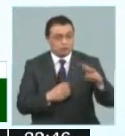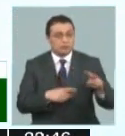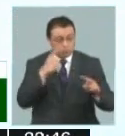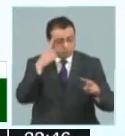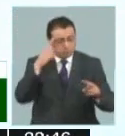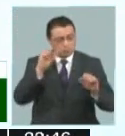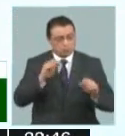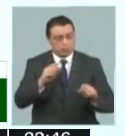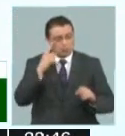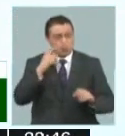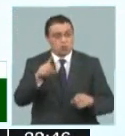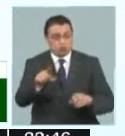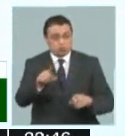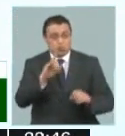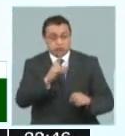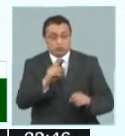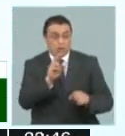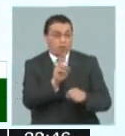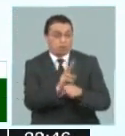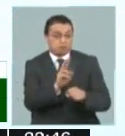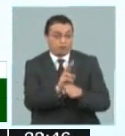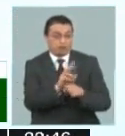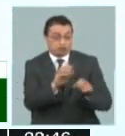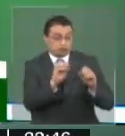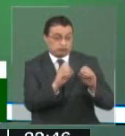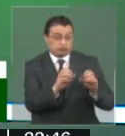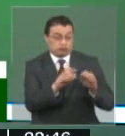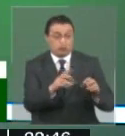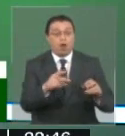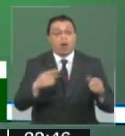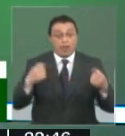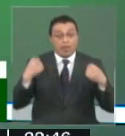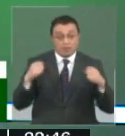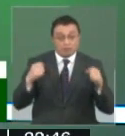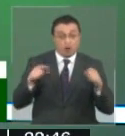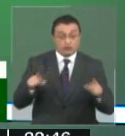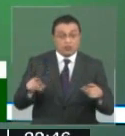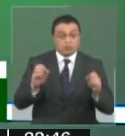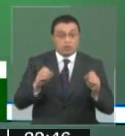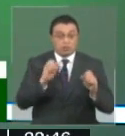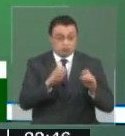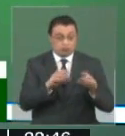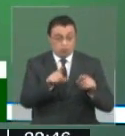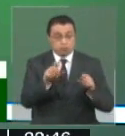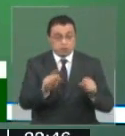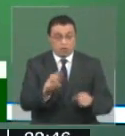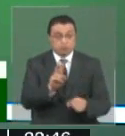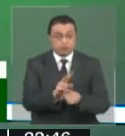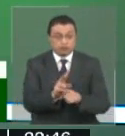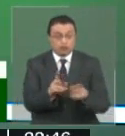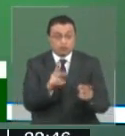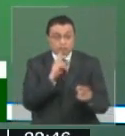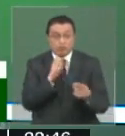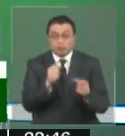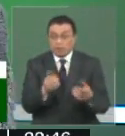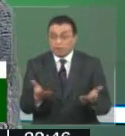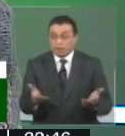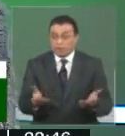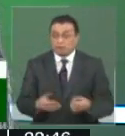de repente que eso podría ser para ti? ¿Te gustan los deportes extremos y todo? ¿Que podría ser un lugar donde